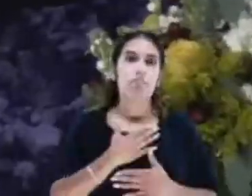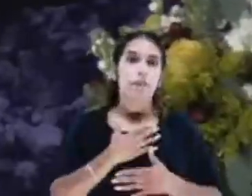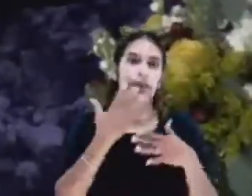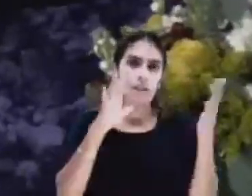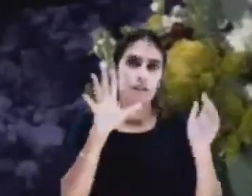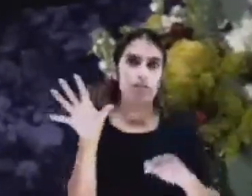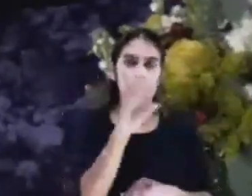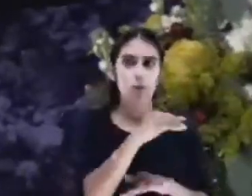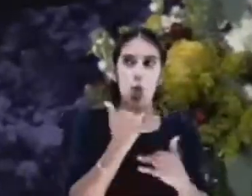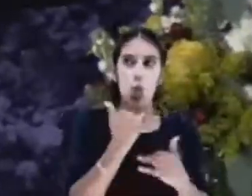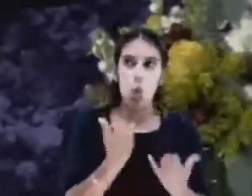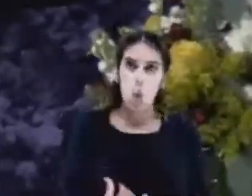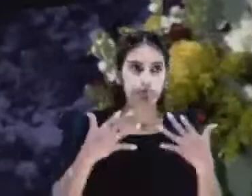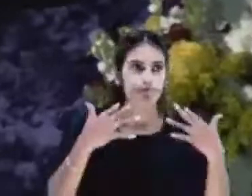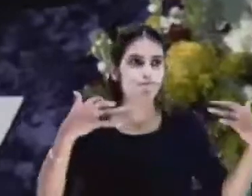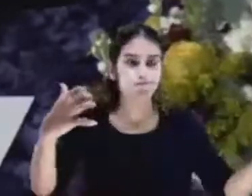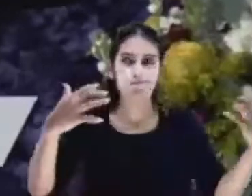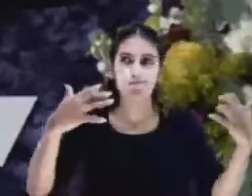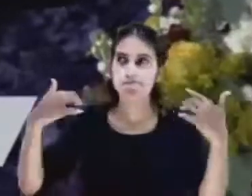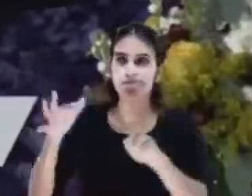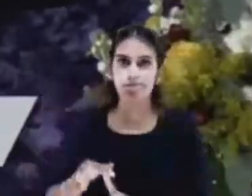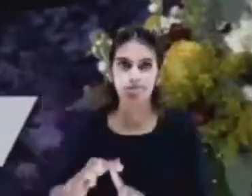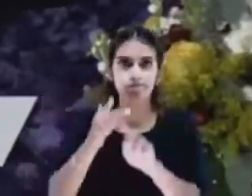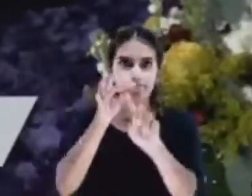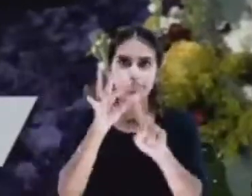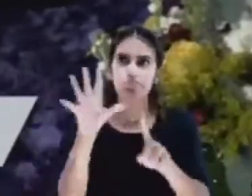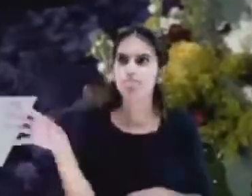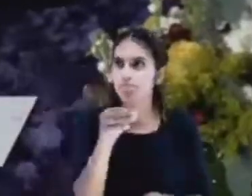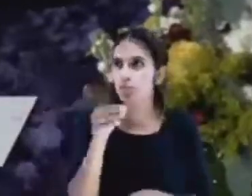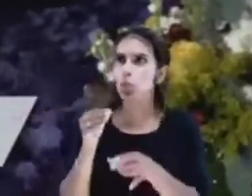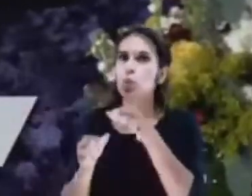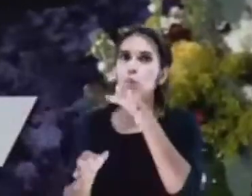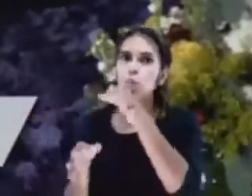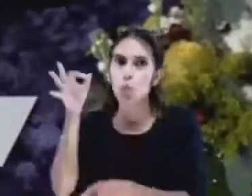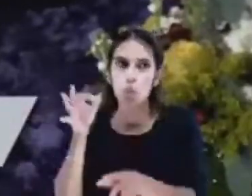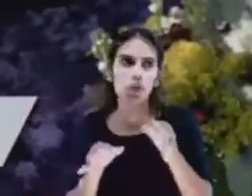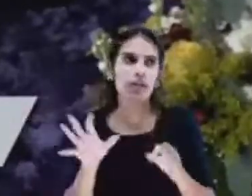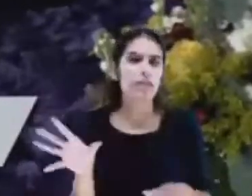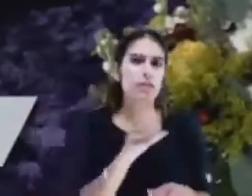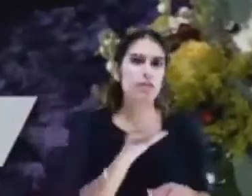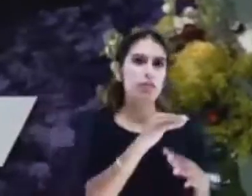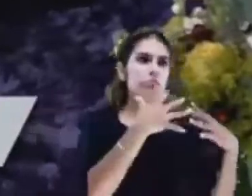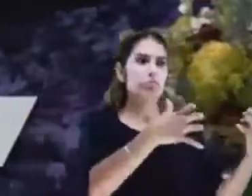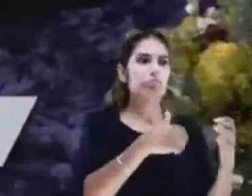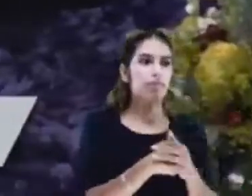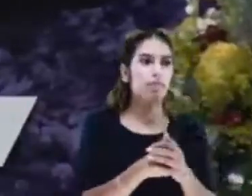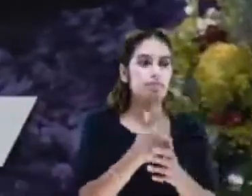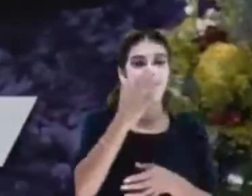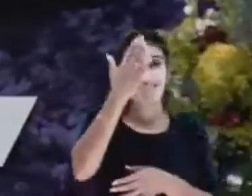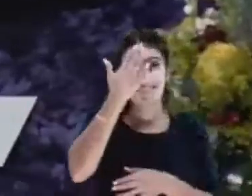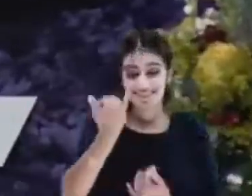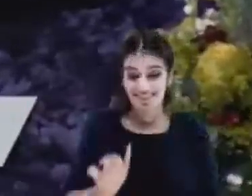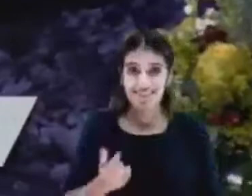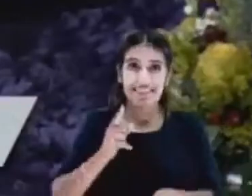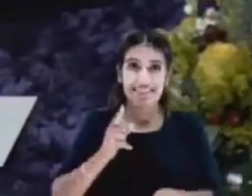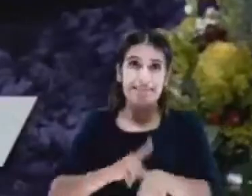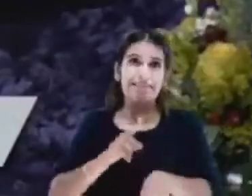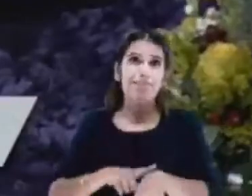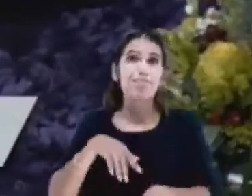a los magistrados del tribunal a todos los que nos acompañan sabemos que esta hora es de las más difíciles